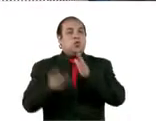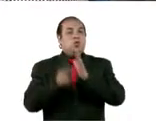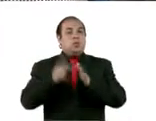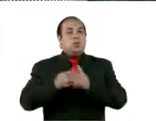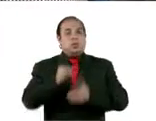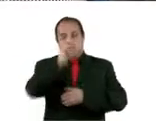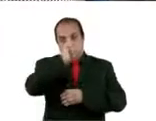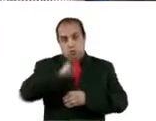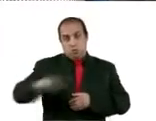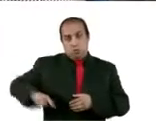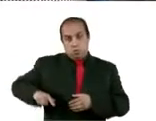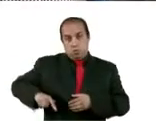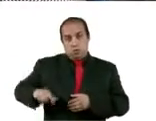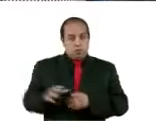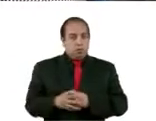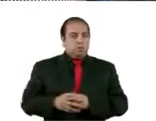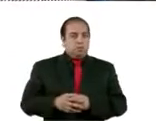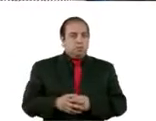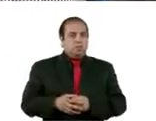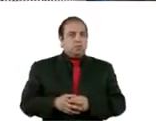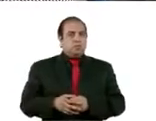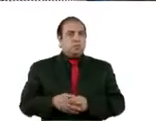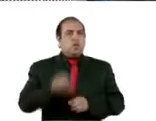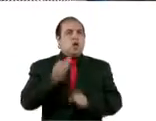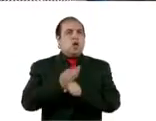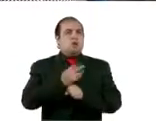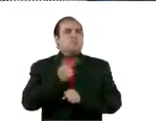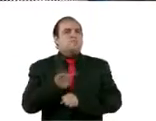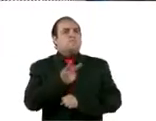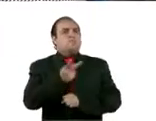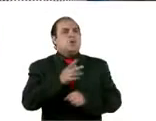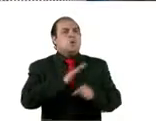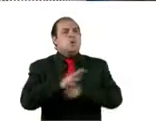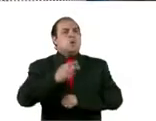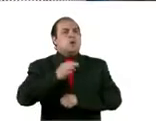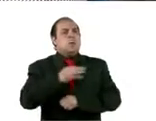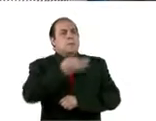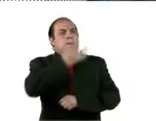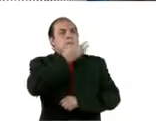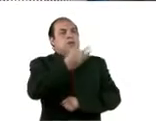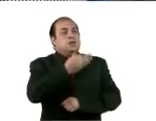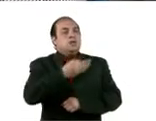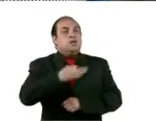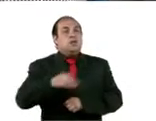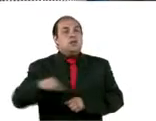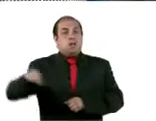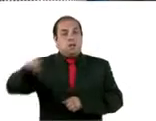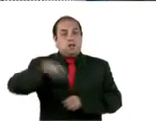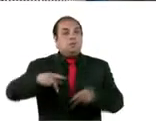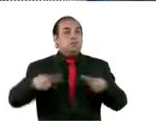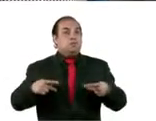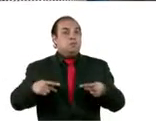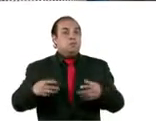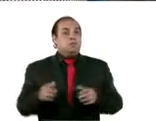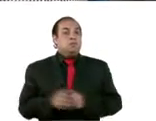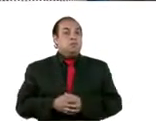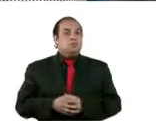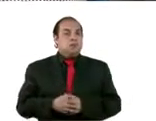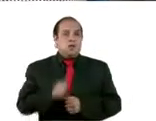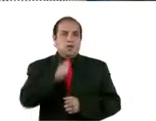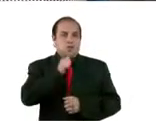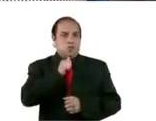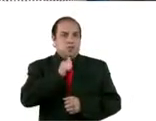pregunta sería, ¿cuál sería el mensaje para aquellos ciudadanos que aún no